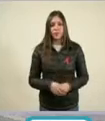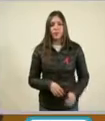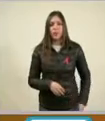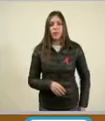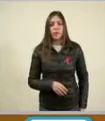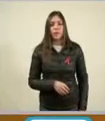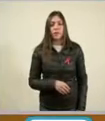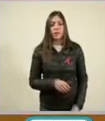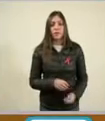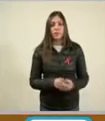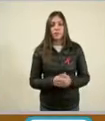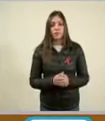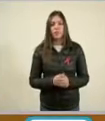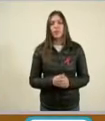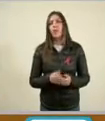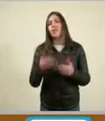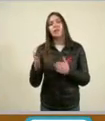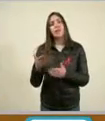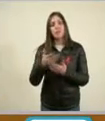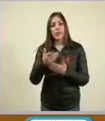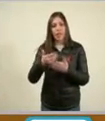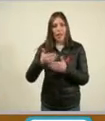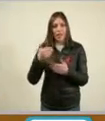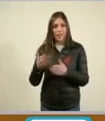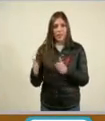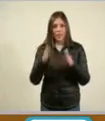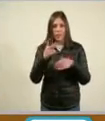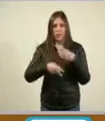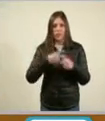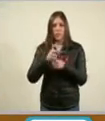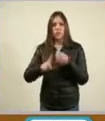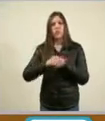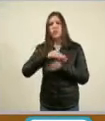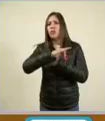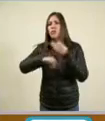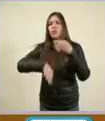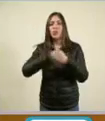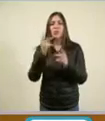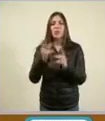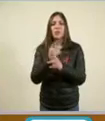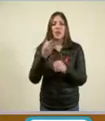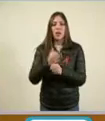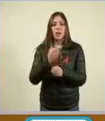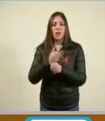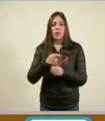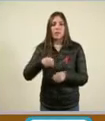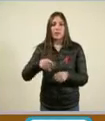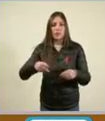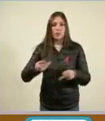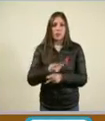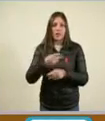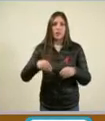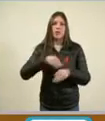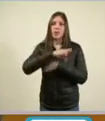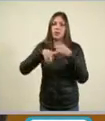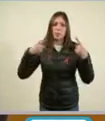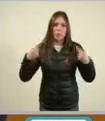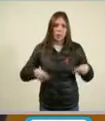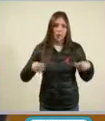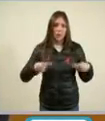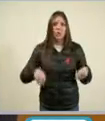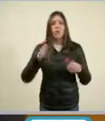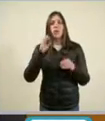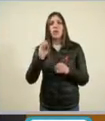a ver, hablando, antes de que pases al segundo problema, el resultado de todo esto, de lo que se está viviendo actualmente entre las sociedades, entre